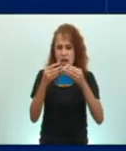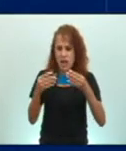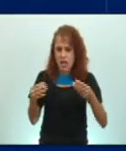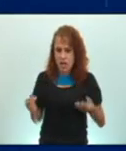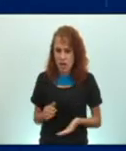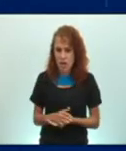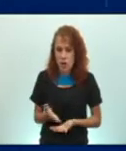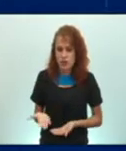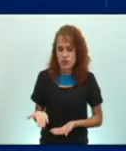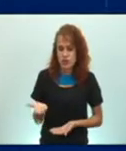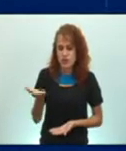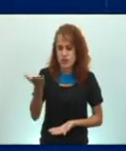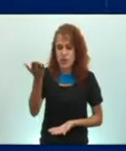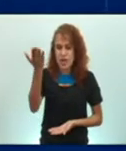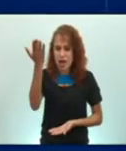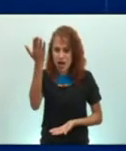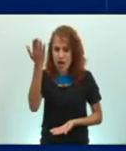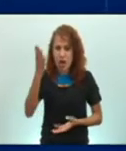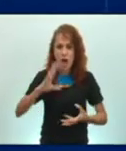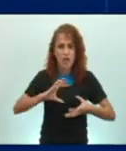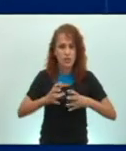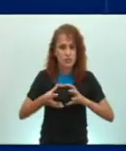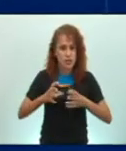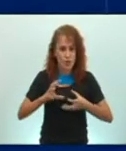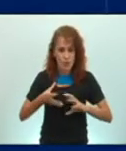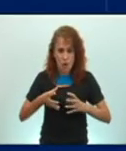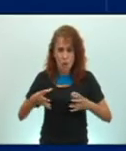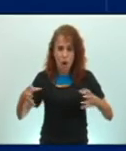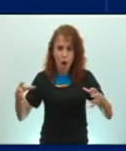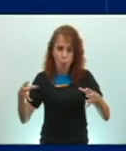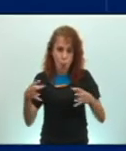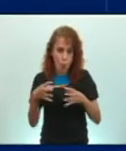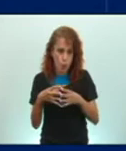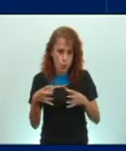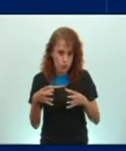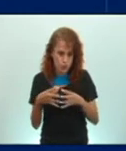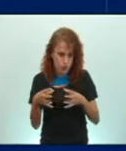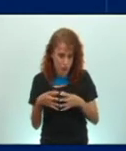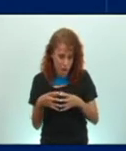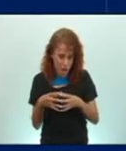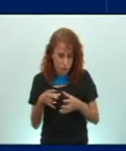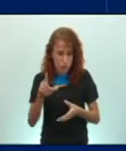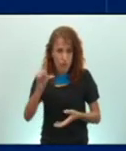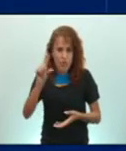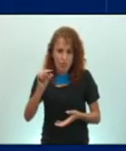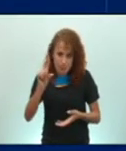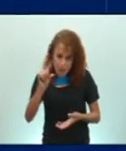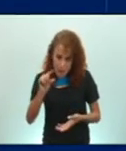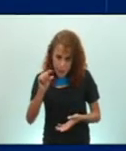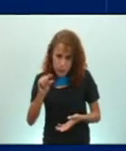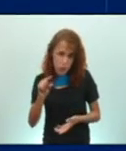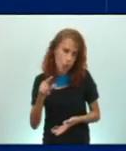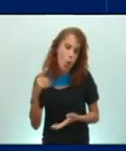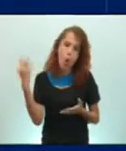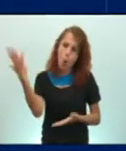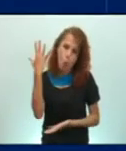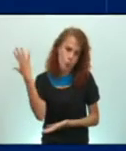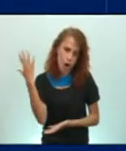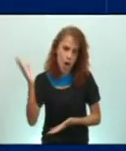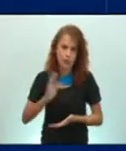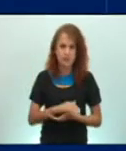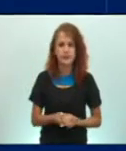ligero, se eleva y se forma un centro o área de bajas presiones o un